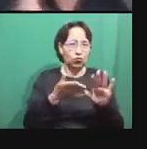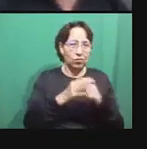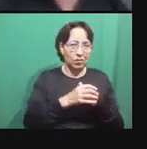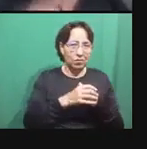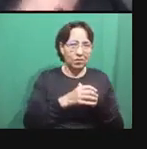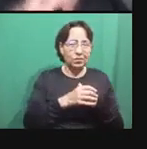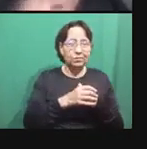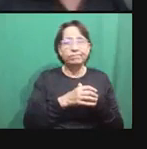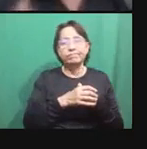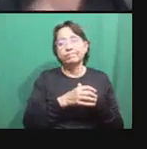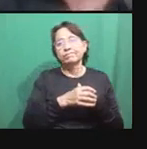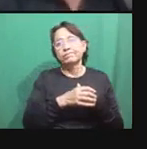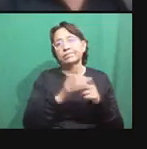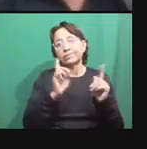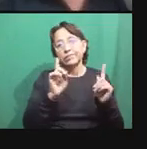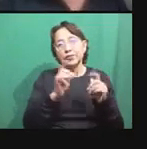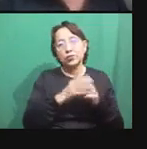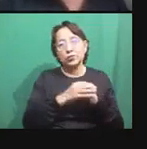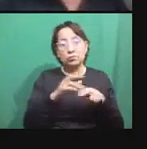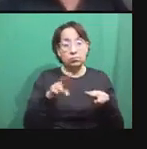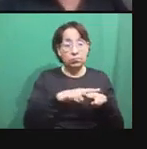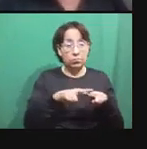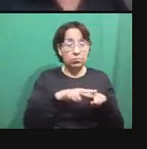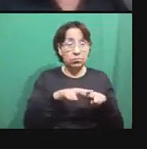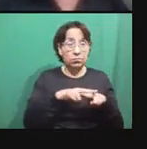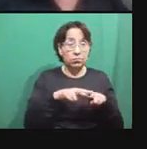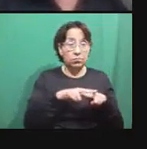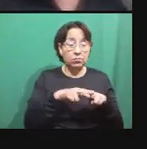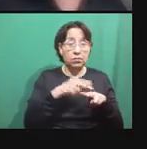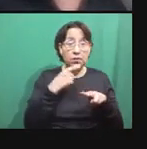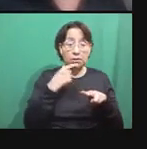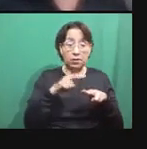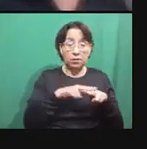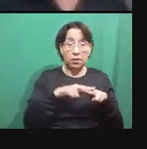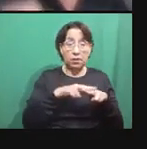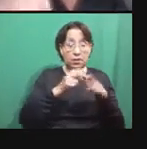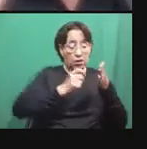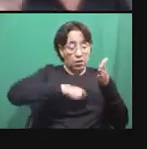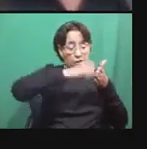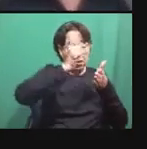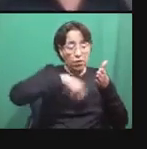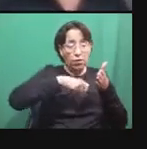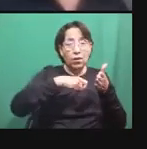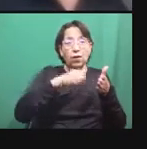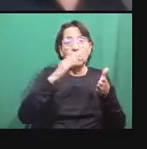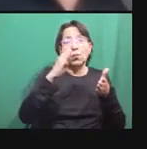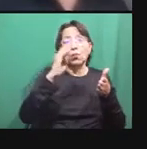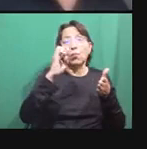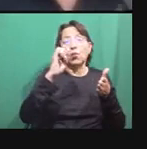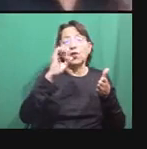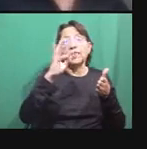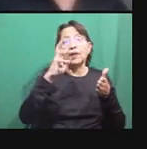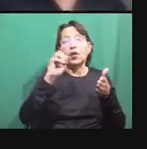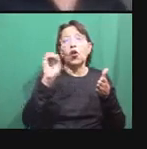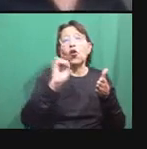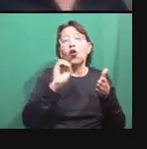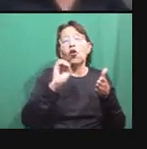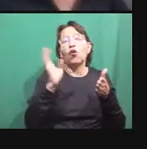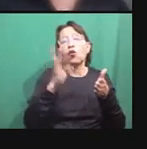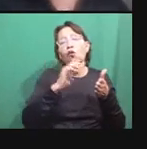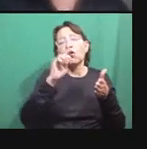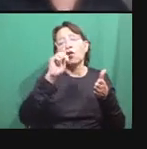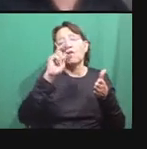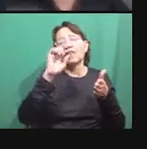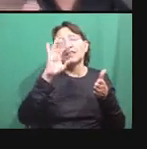en realidad el metro sí puede ser nombrado con la firma de Botero o Francisco Antonio Cano, casi como si fuera una obra de ellos? ¿Cuál